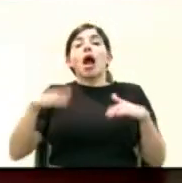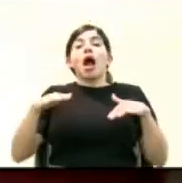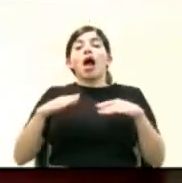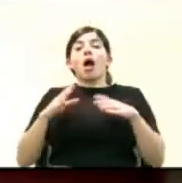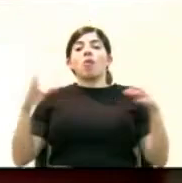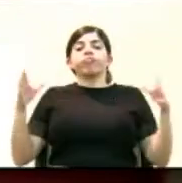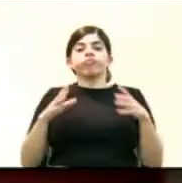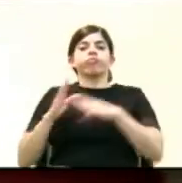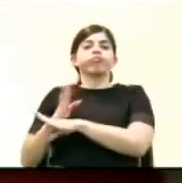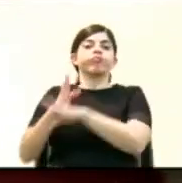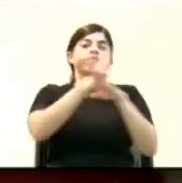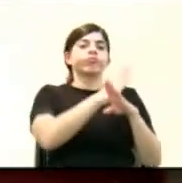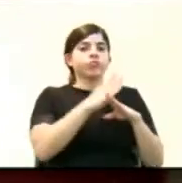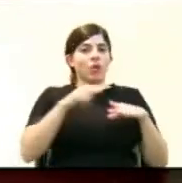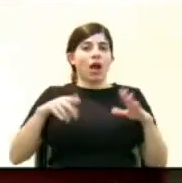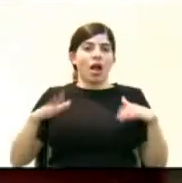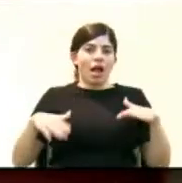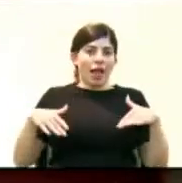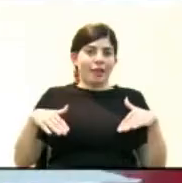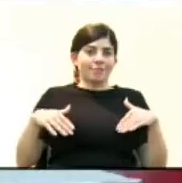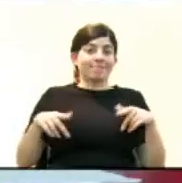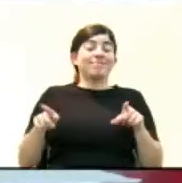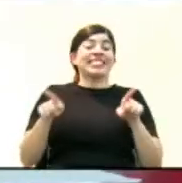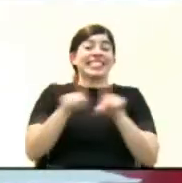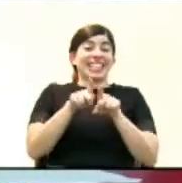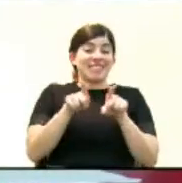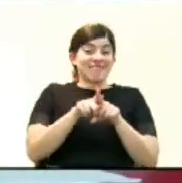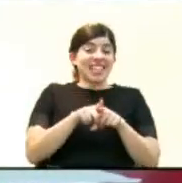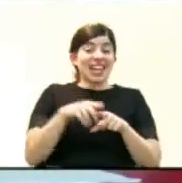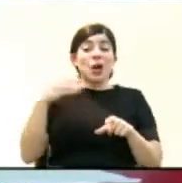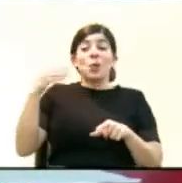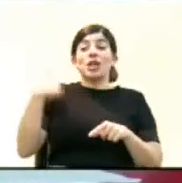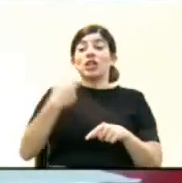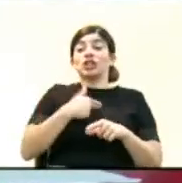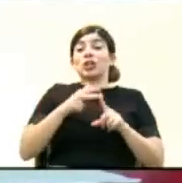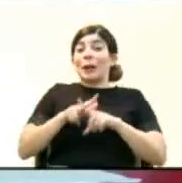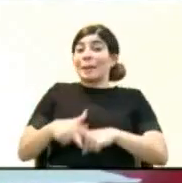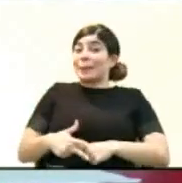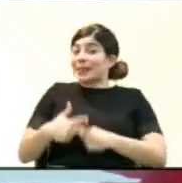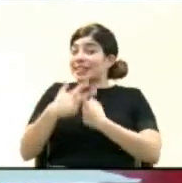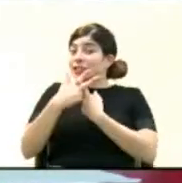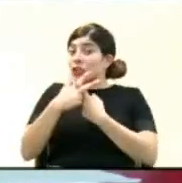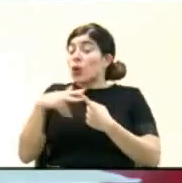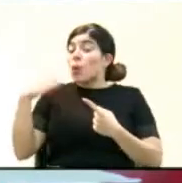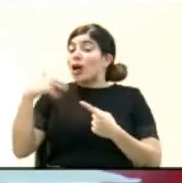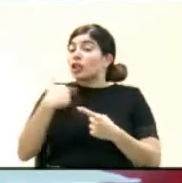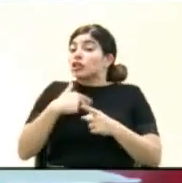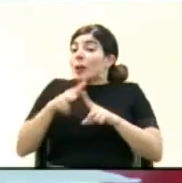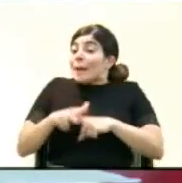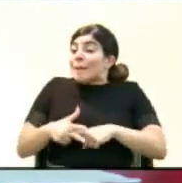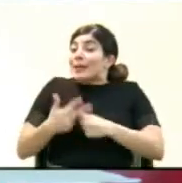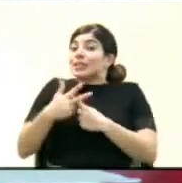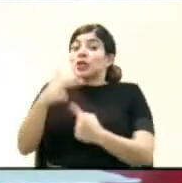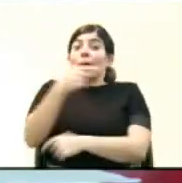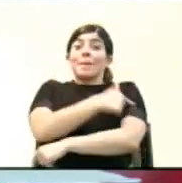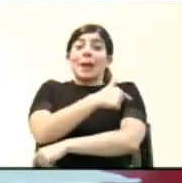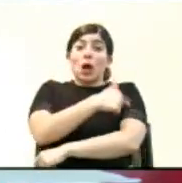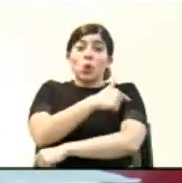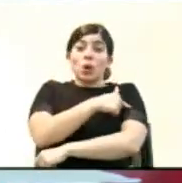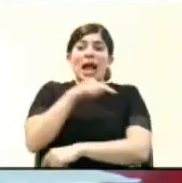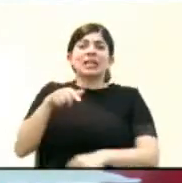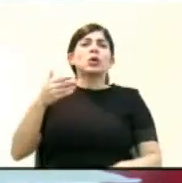rebaño. Y no solo eso, sino que donde empezamos, o sea, cuando empezamos a vacunar,